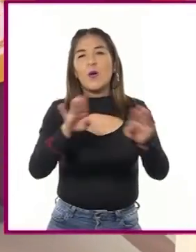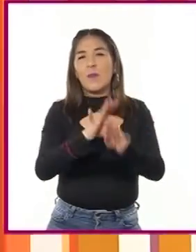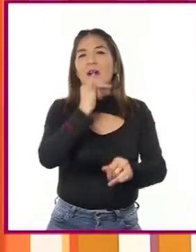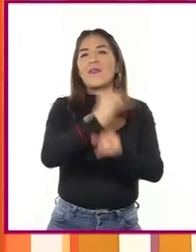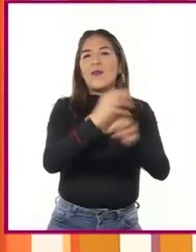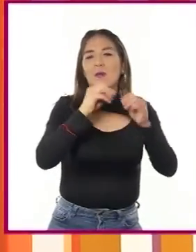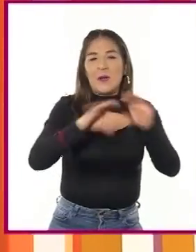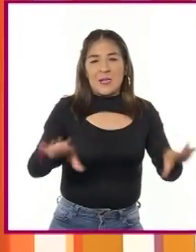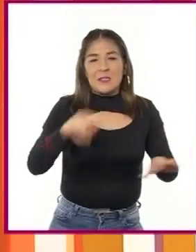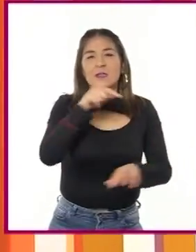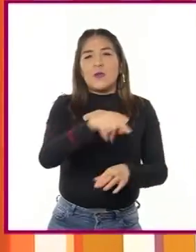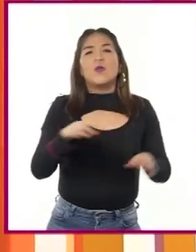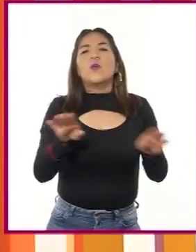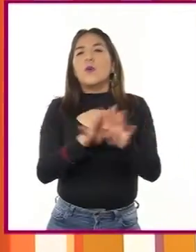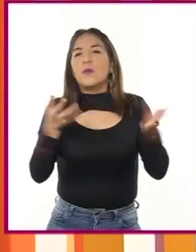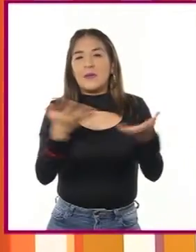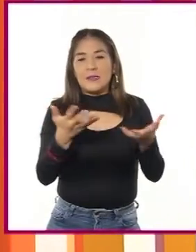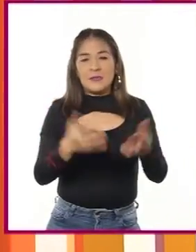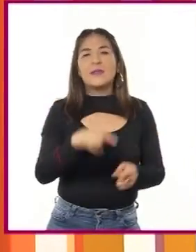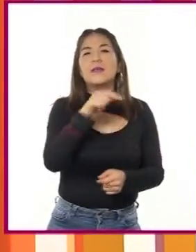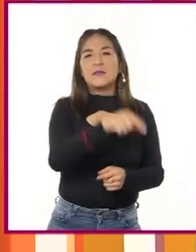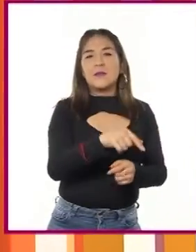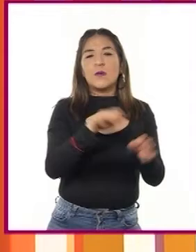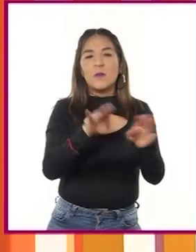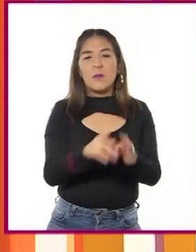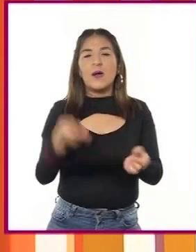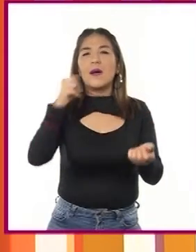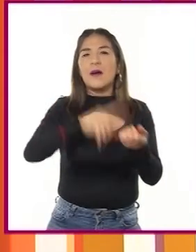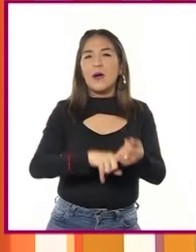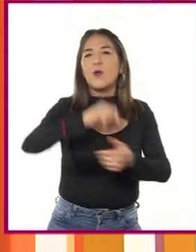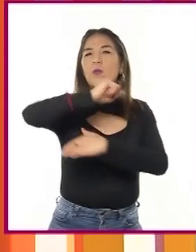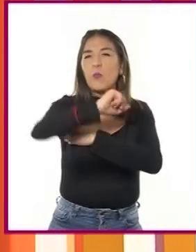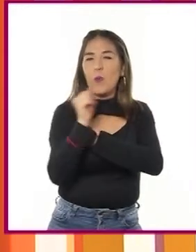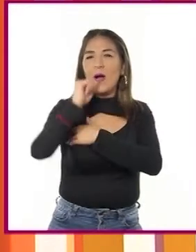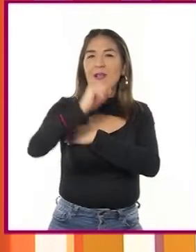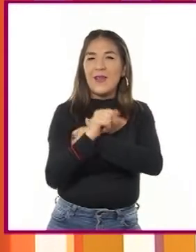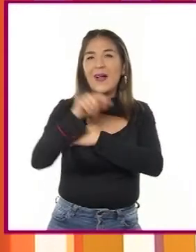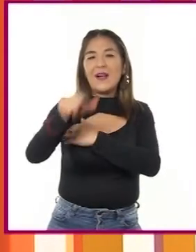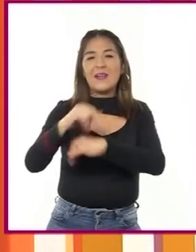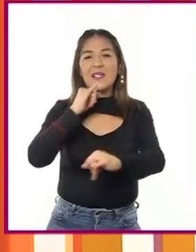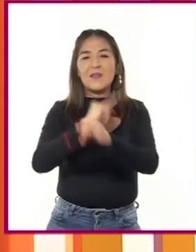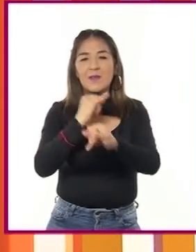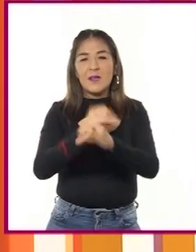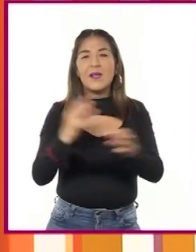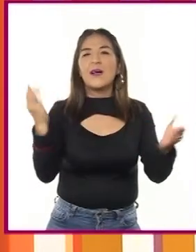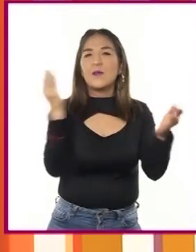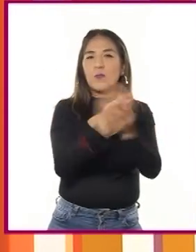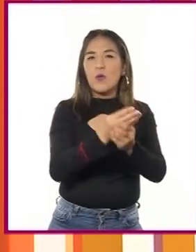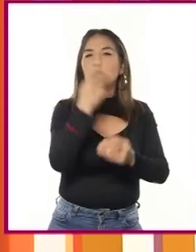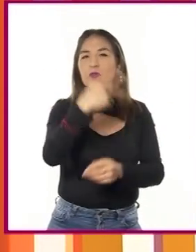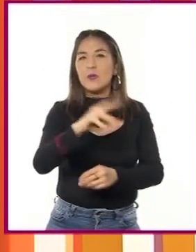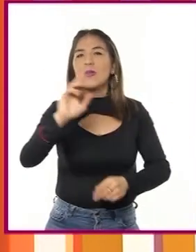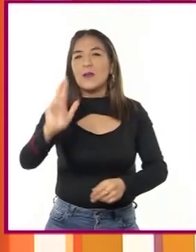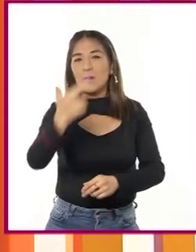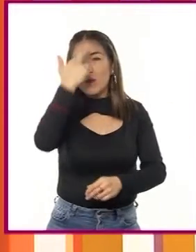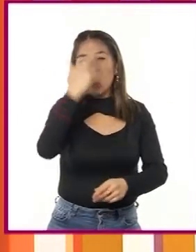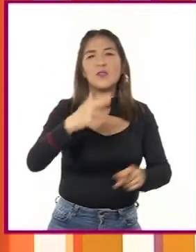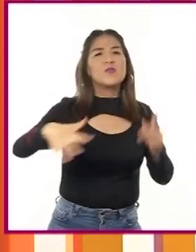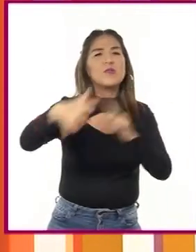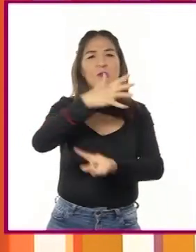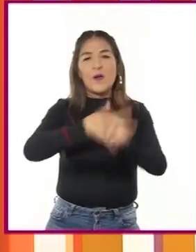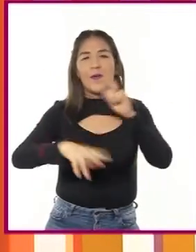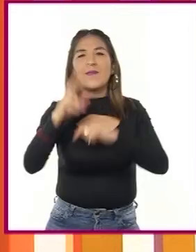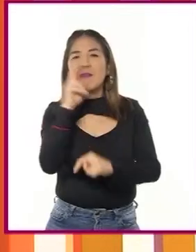información, logrando digitalizar parte de su acervo para que se encuentre a disposición no solo de unos cuantos, sino que